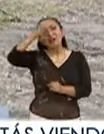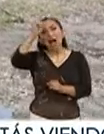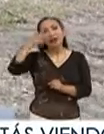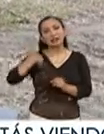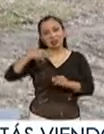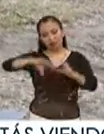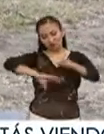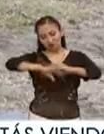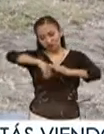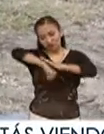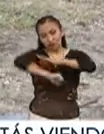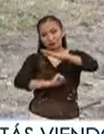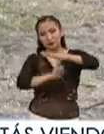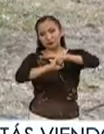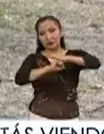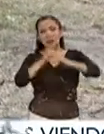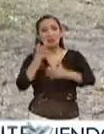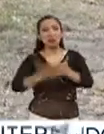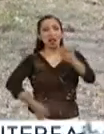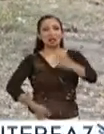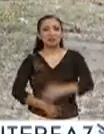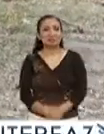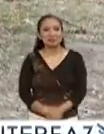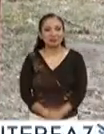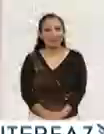la cimentación, además de ser de bajo costo.